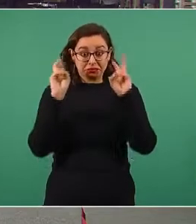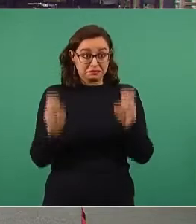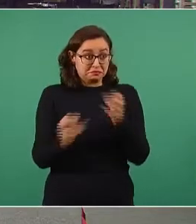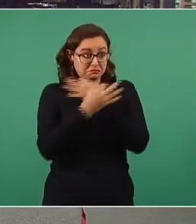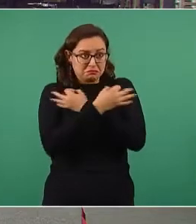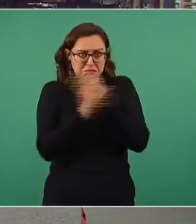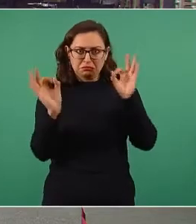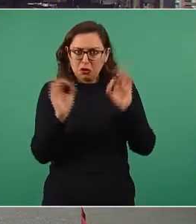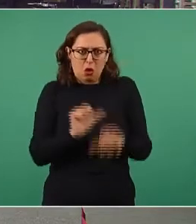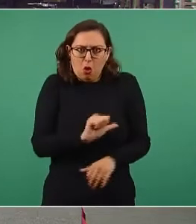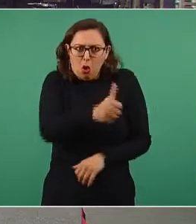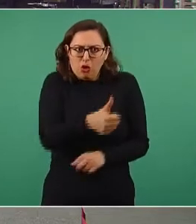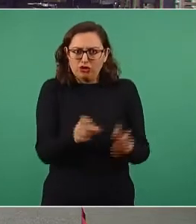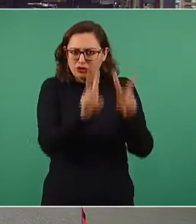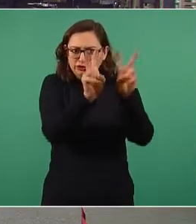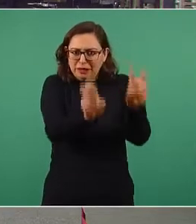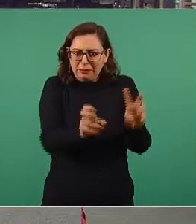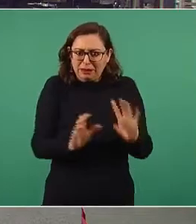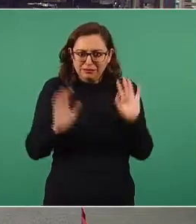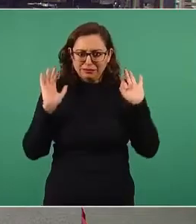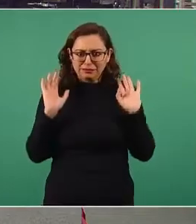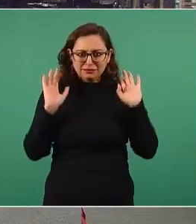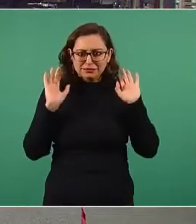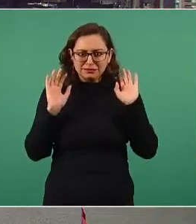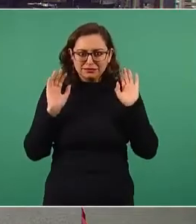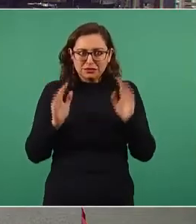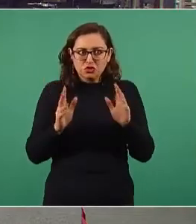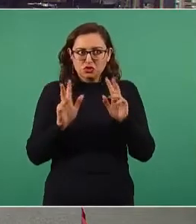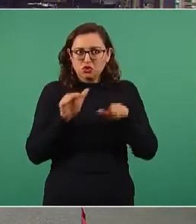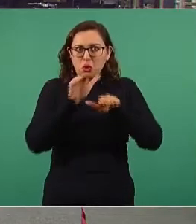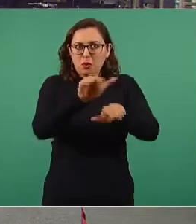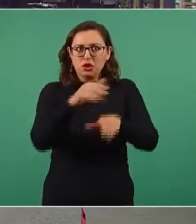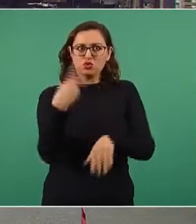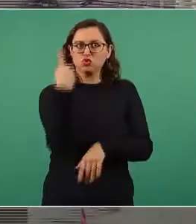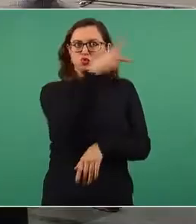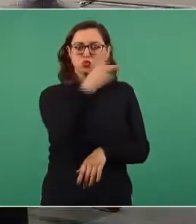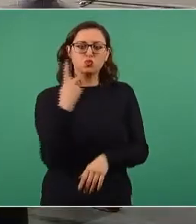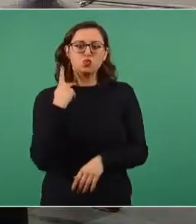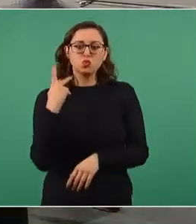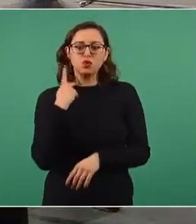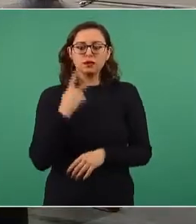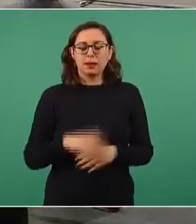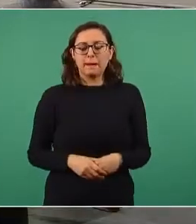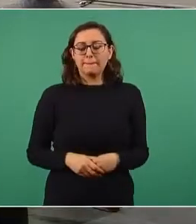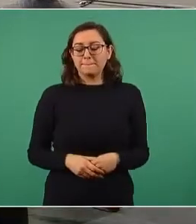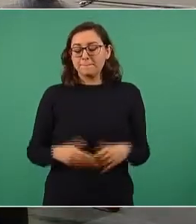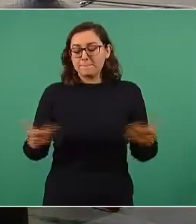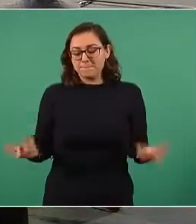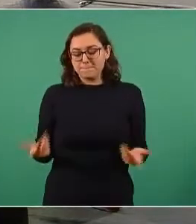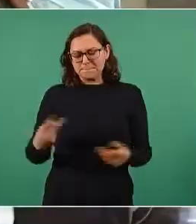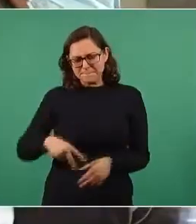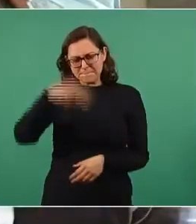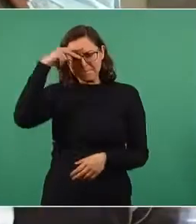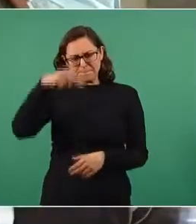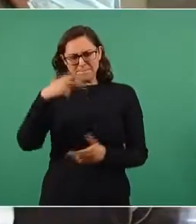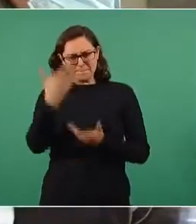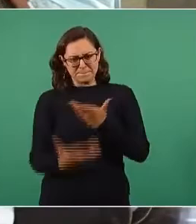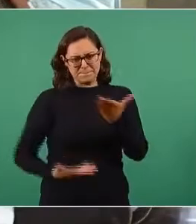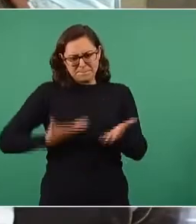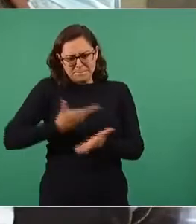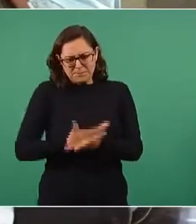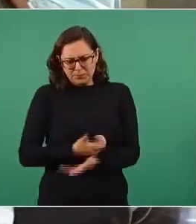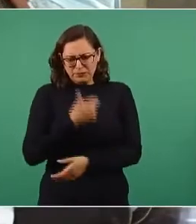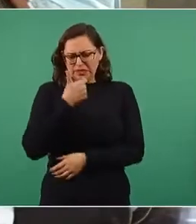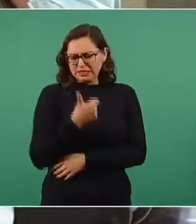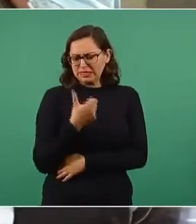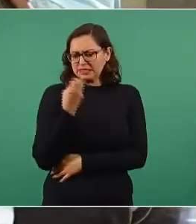exterior de Estados Unidos, no es una respuesta a una nota diplomática que México presentó. México la presentó el 6 de mayo. En la experiencia